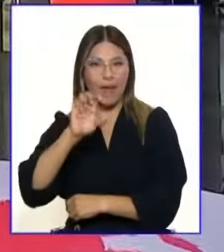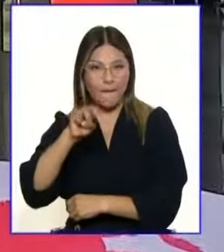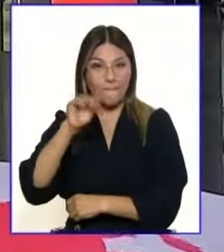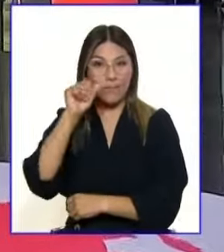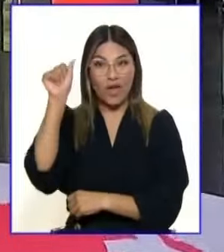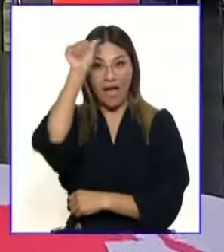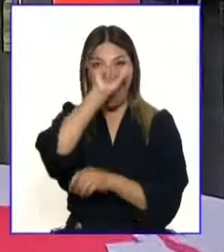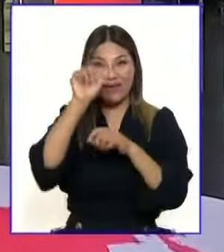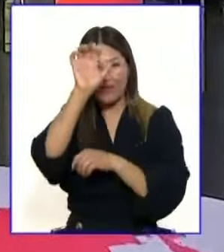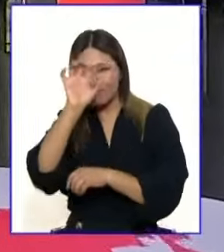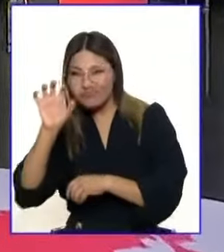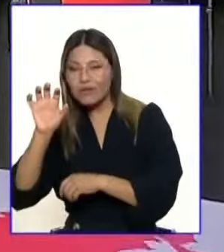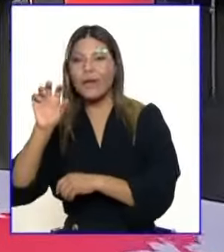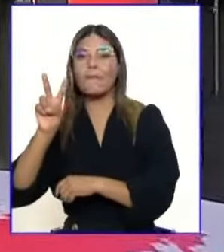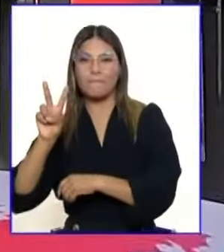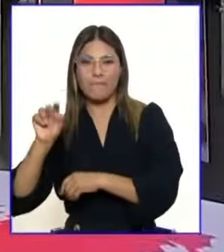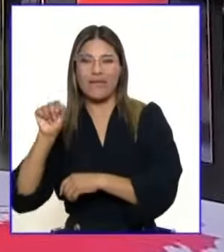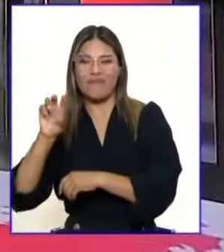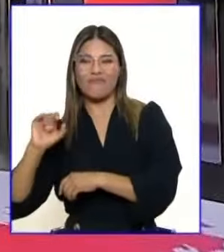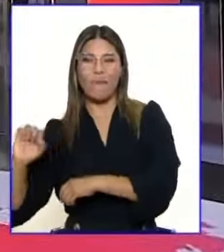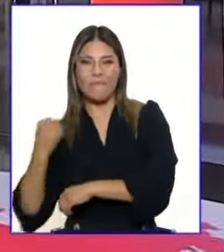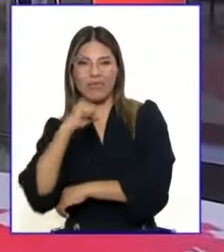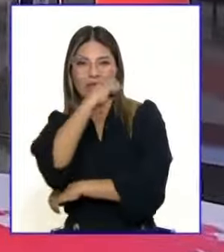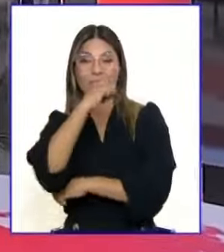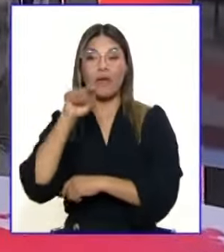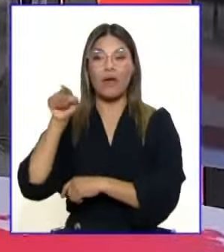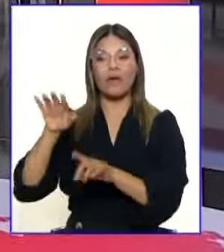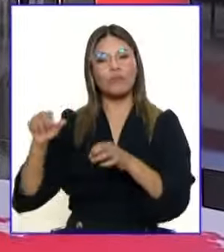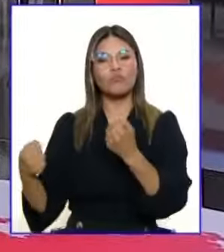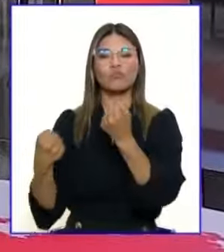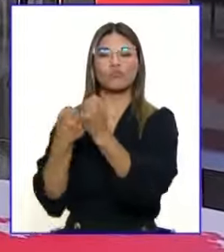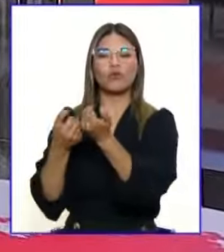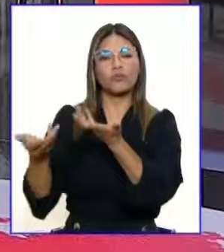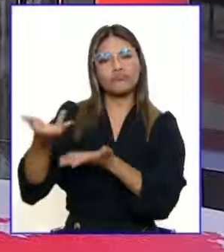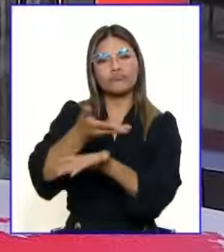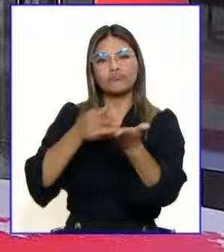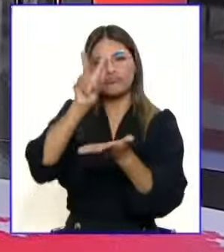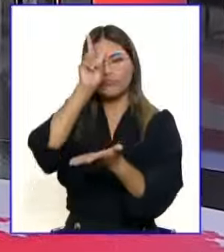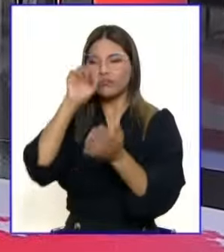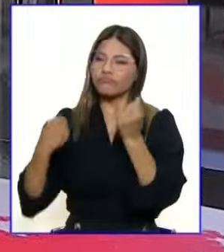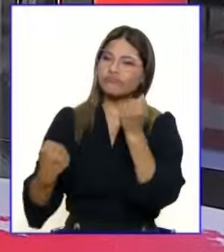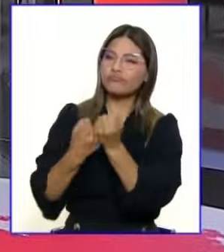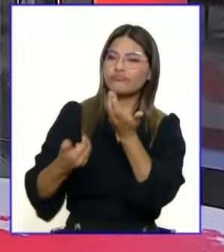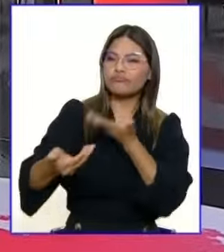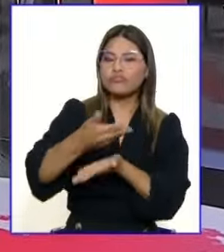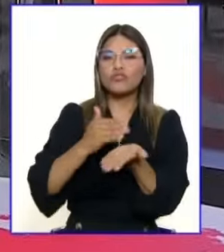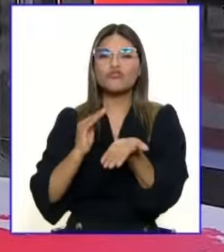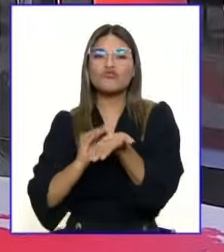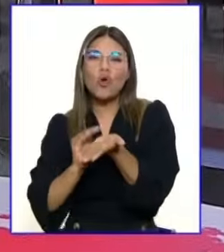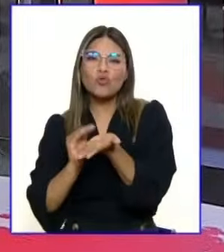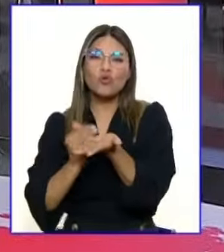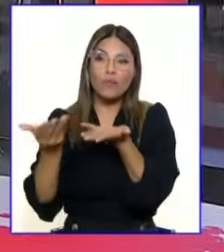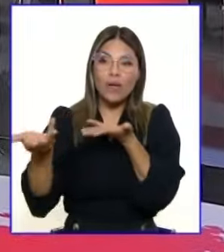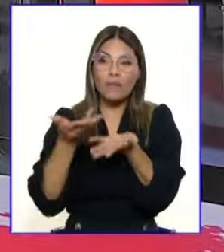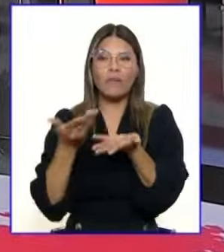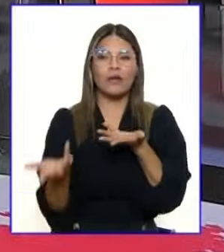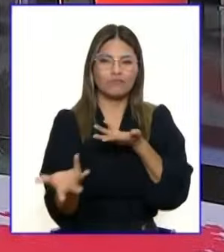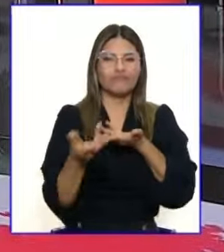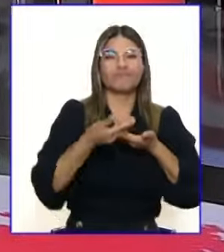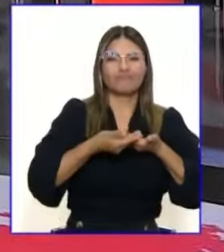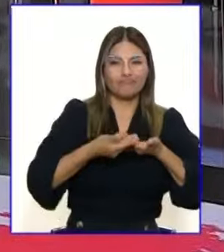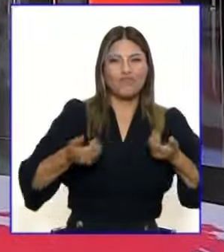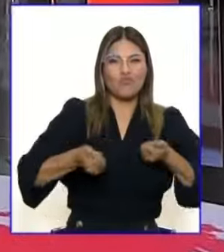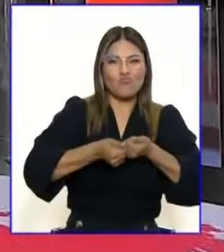del Sudeste Asiático y apoyó la candidatura del Perú para ser un socio de desarrollo de esta organización internacional y